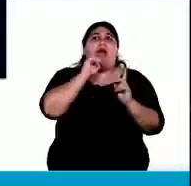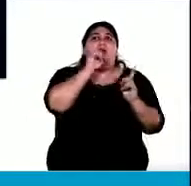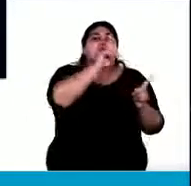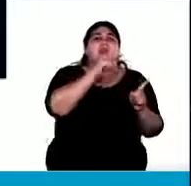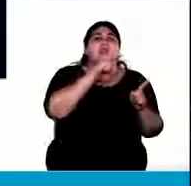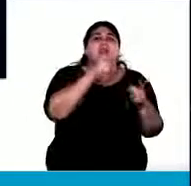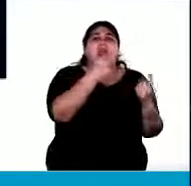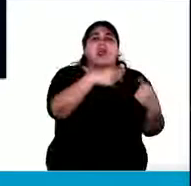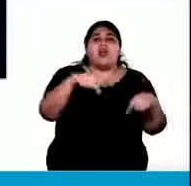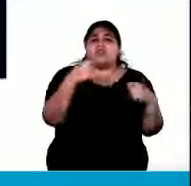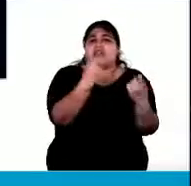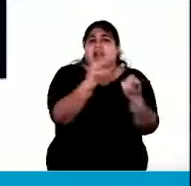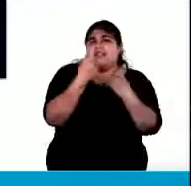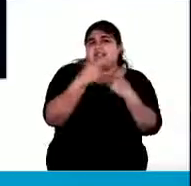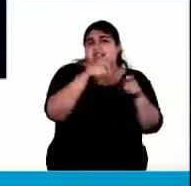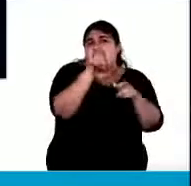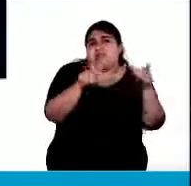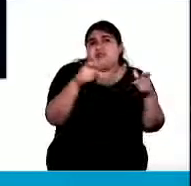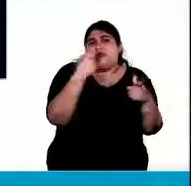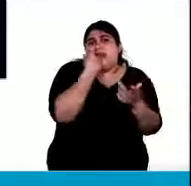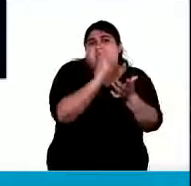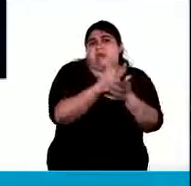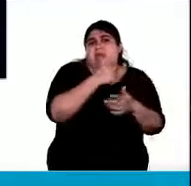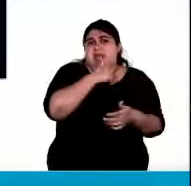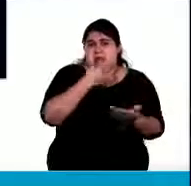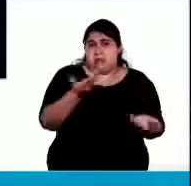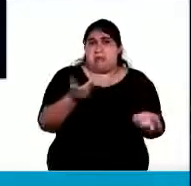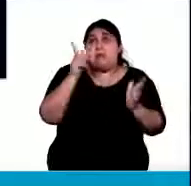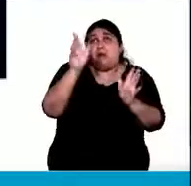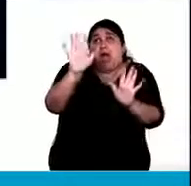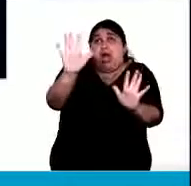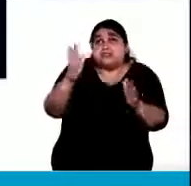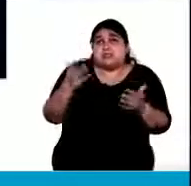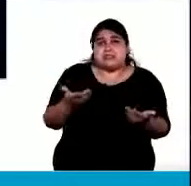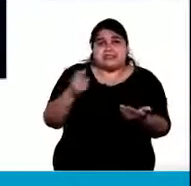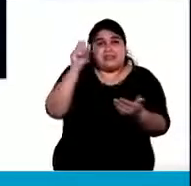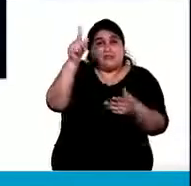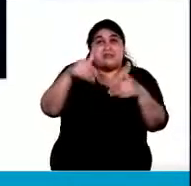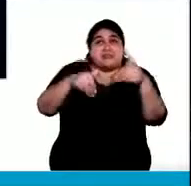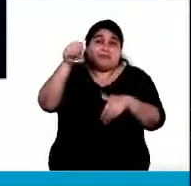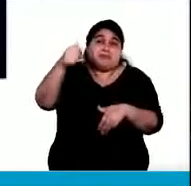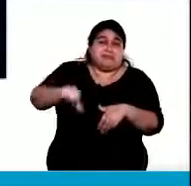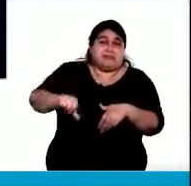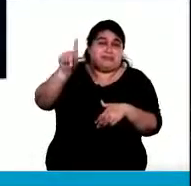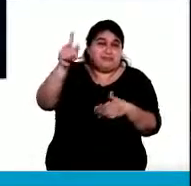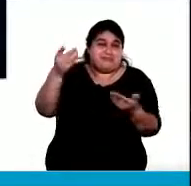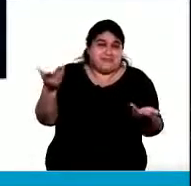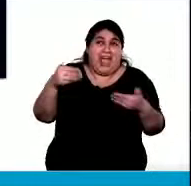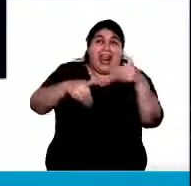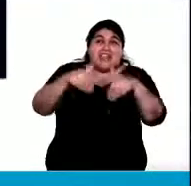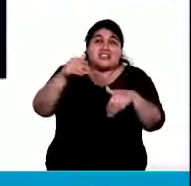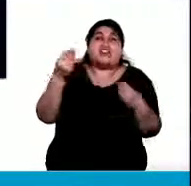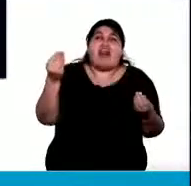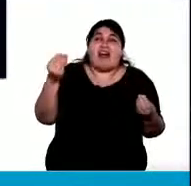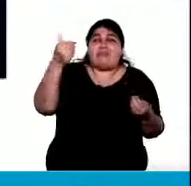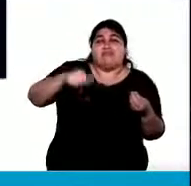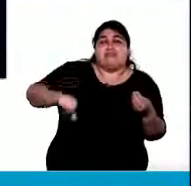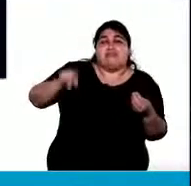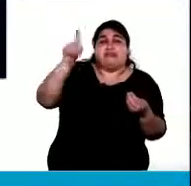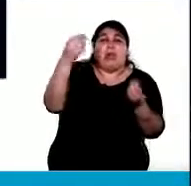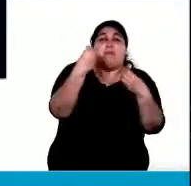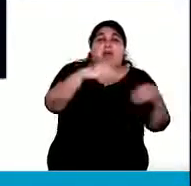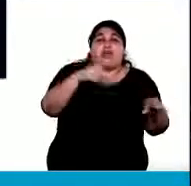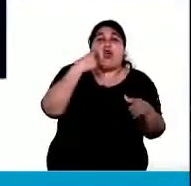necesidades de los vecinos y las vecinas de Quilmes. Y así le fue, ¿no? Así le fue la elección. Han perdido el